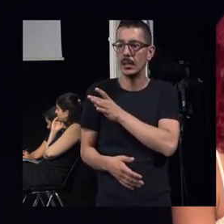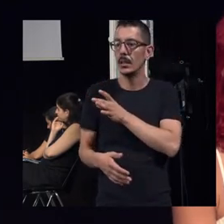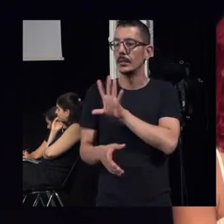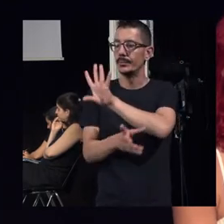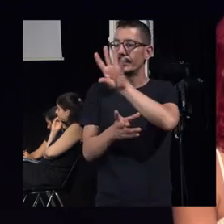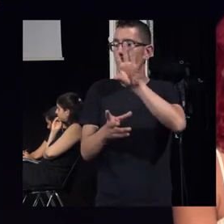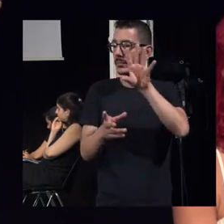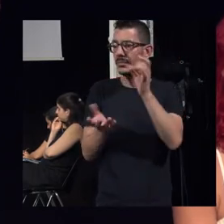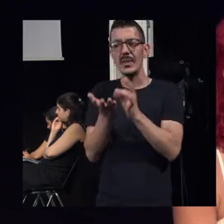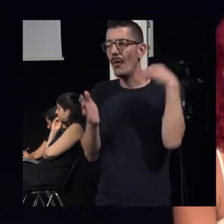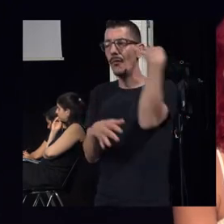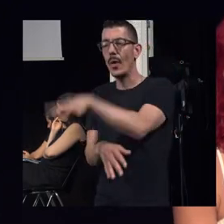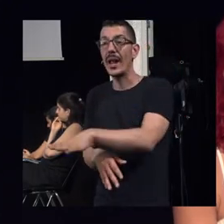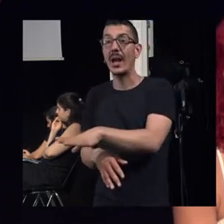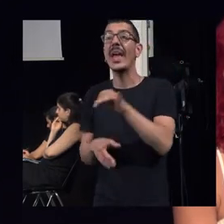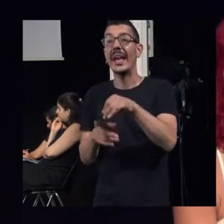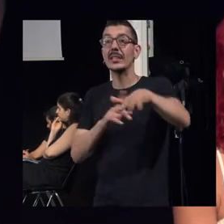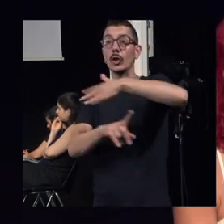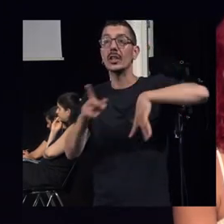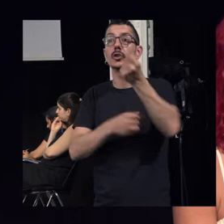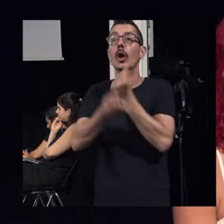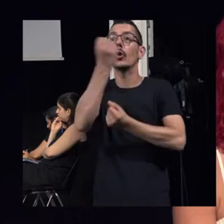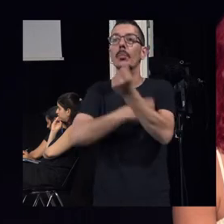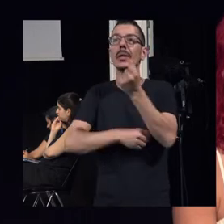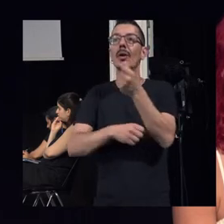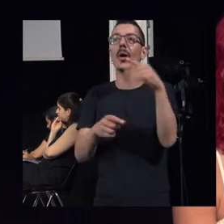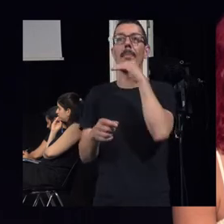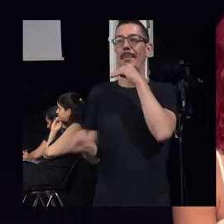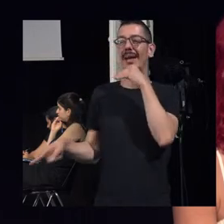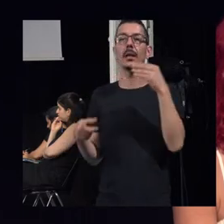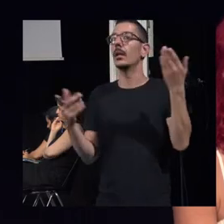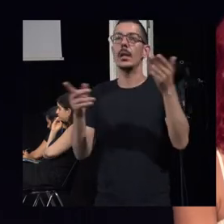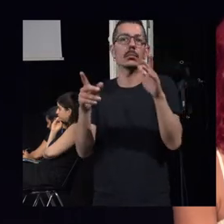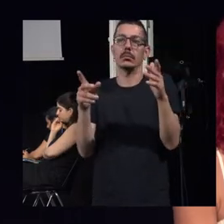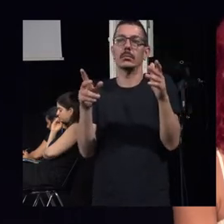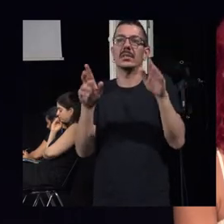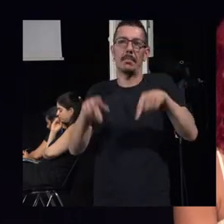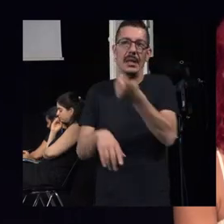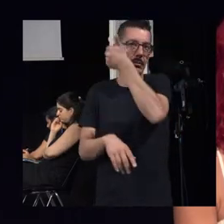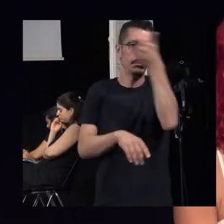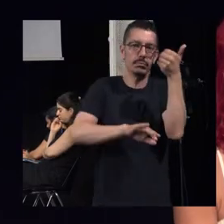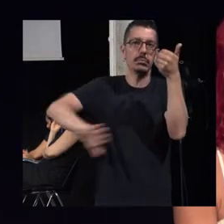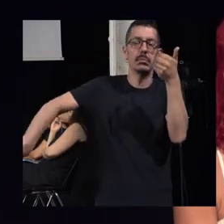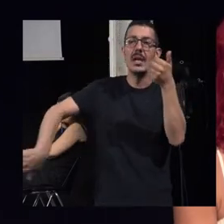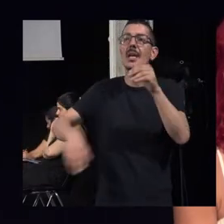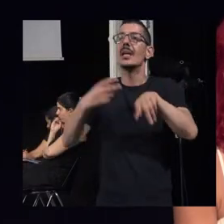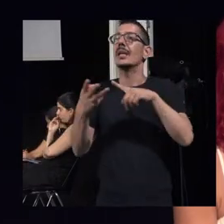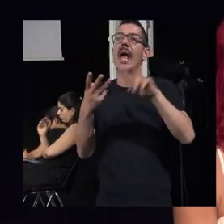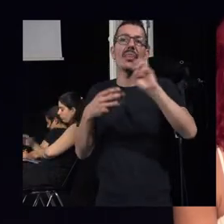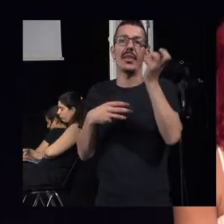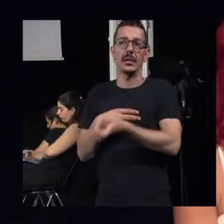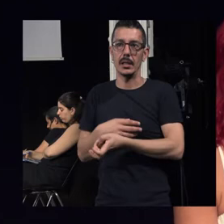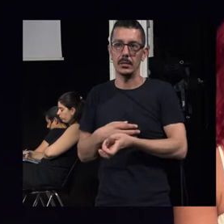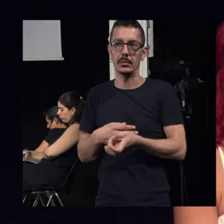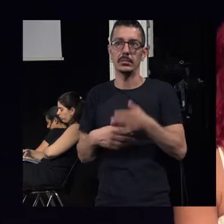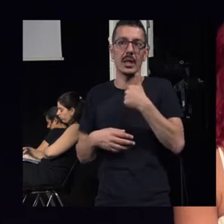y qué papel quiere el Estado que juegue, en este caso, una comunidad racializada como es el pueblo gitano, etcétera, etcétera.